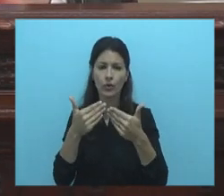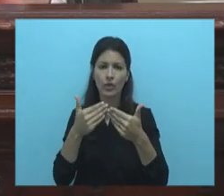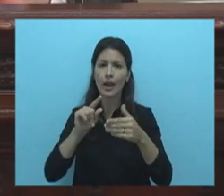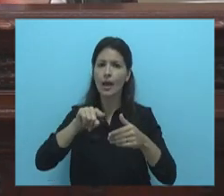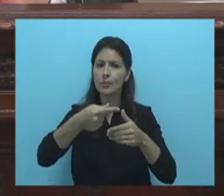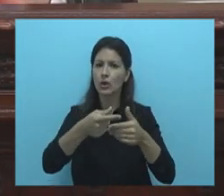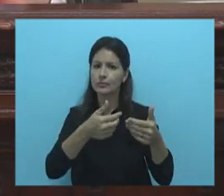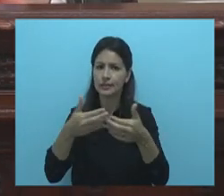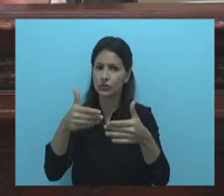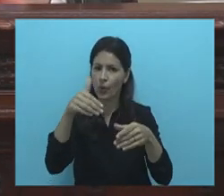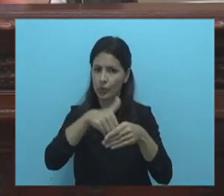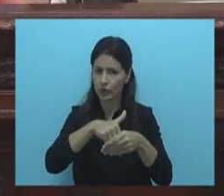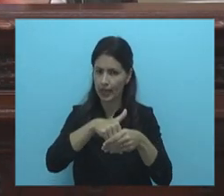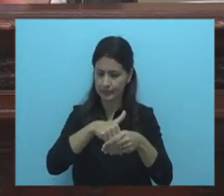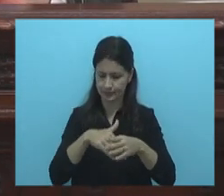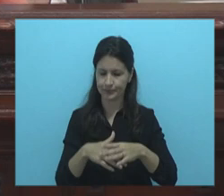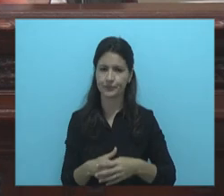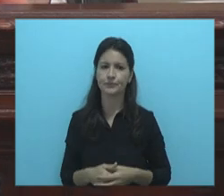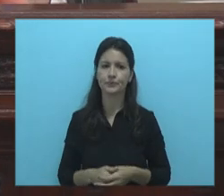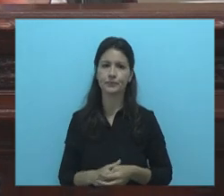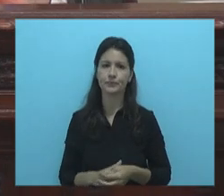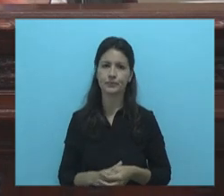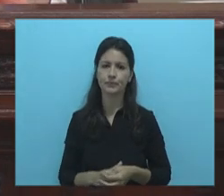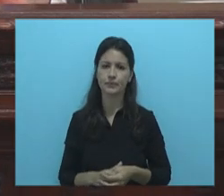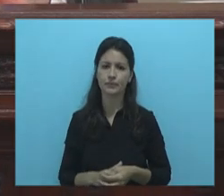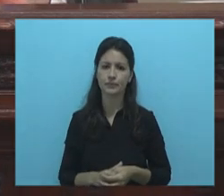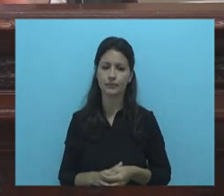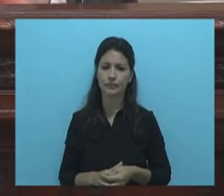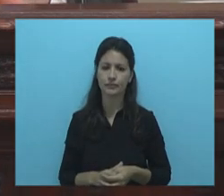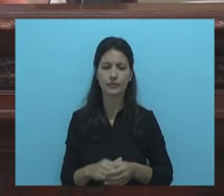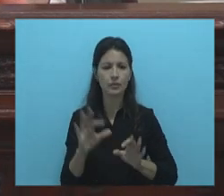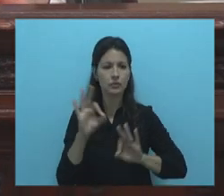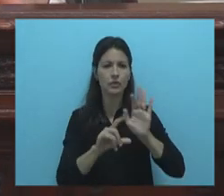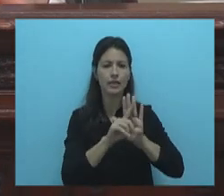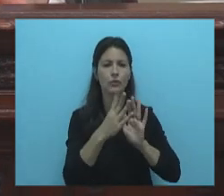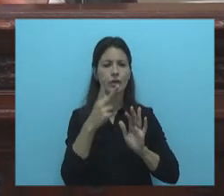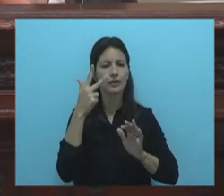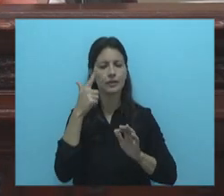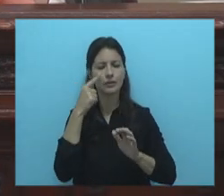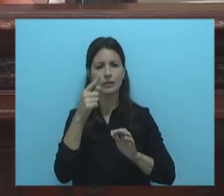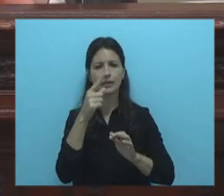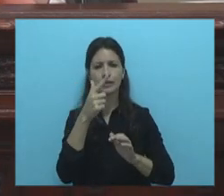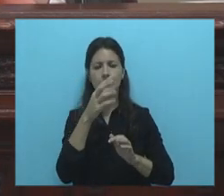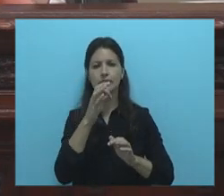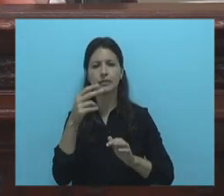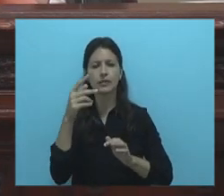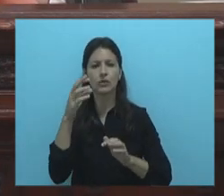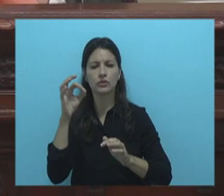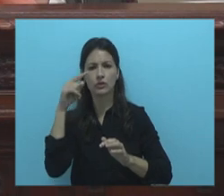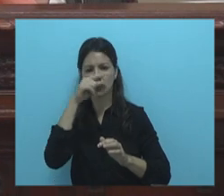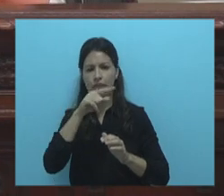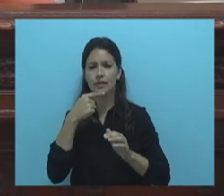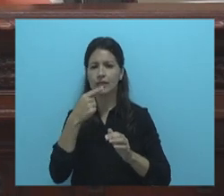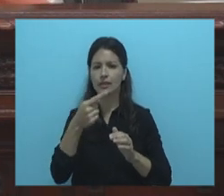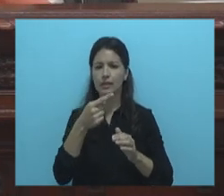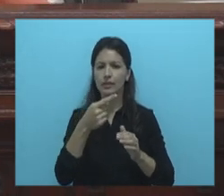para una sesión en la Comisión de Labor Parlamentaria. Es el proyecto de ley 46.107 del diputado Martínez, por el cual se